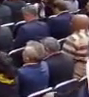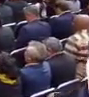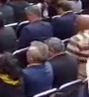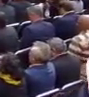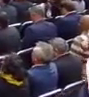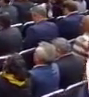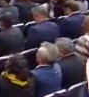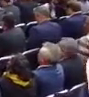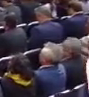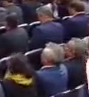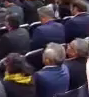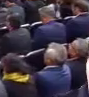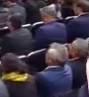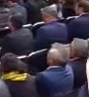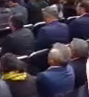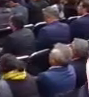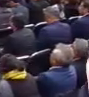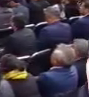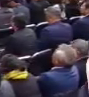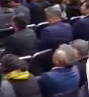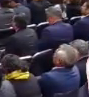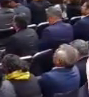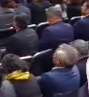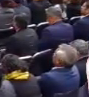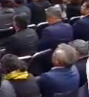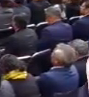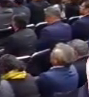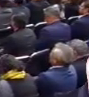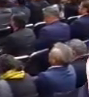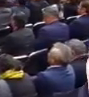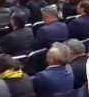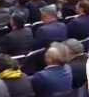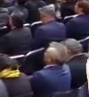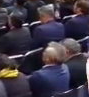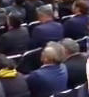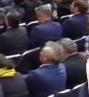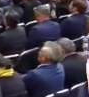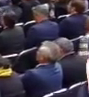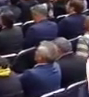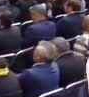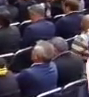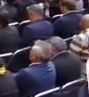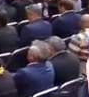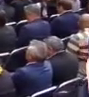Licenciado Andrés Manuel López Obrador, presidente de los Estados Unidos Mexicanos,